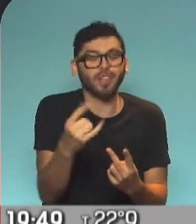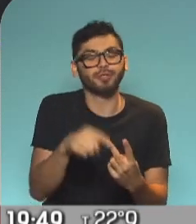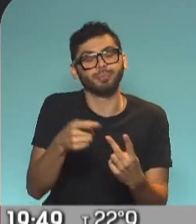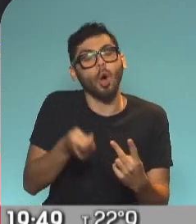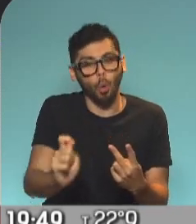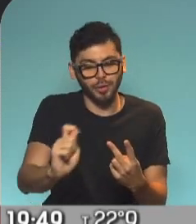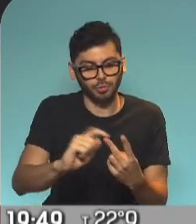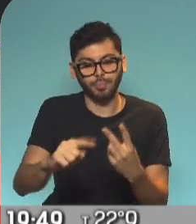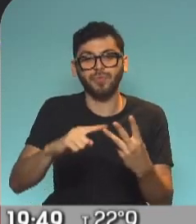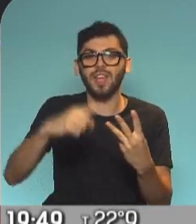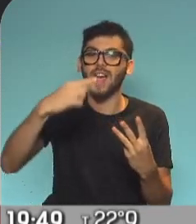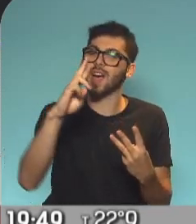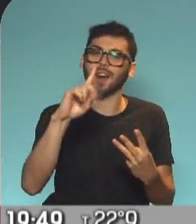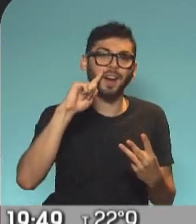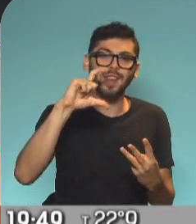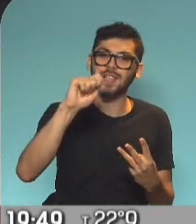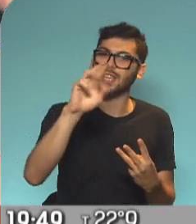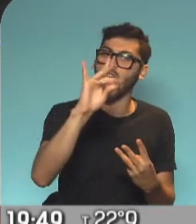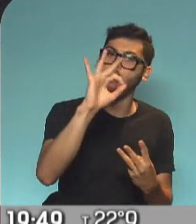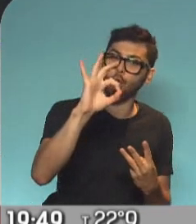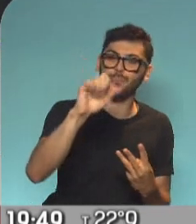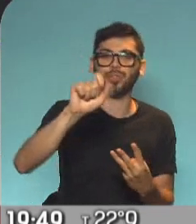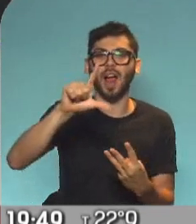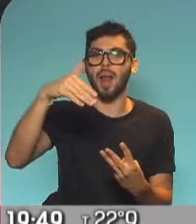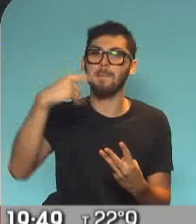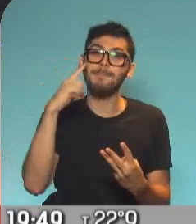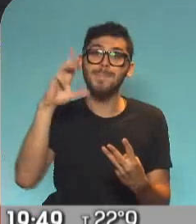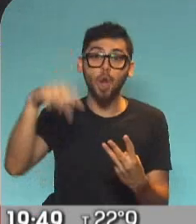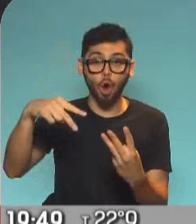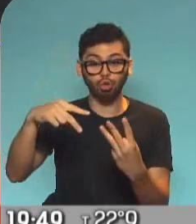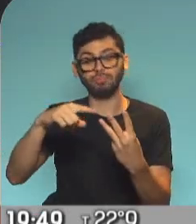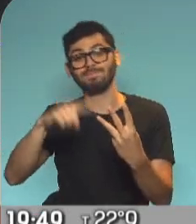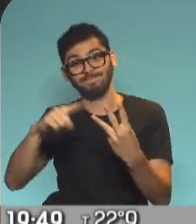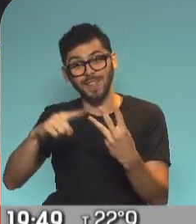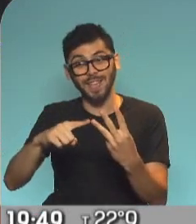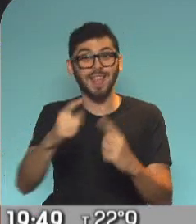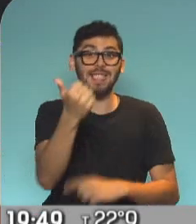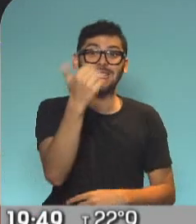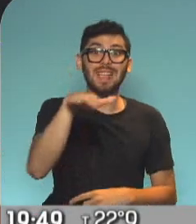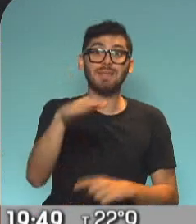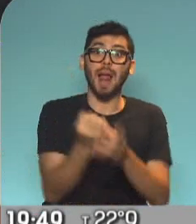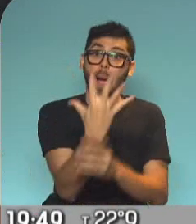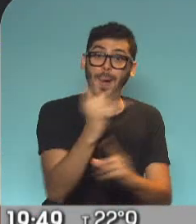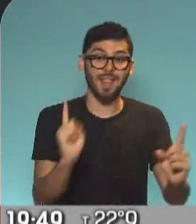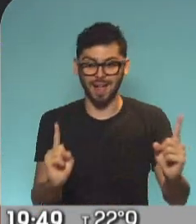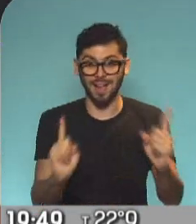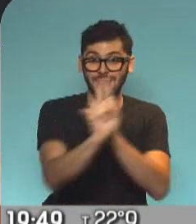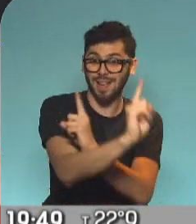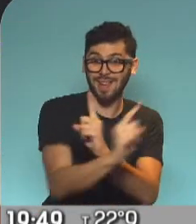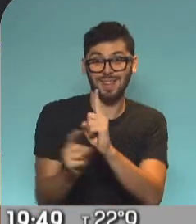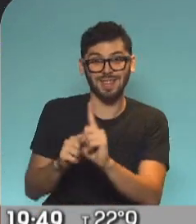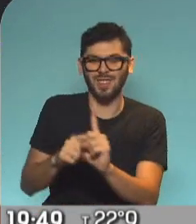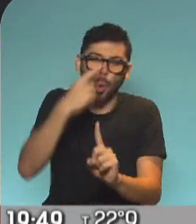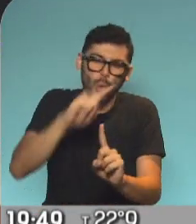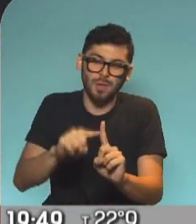también ricardo almidón u otro de los enfermeros que es el que hizo el relevo el último relevo a las seis y media de la mañana del día en que